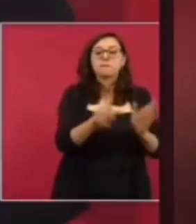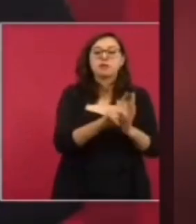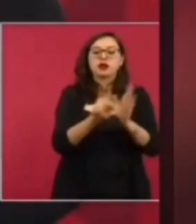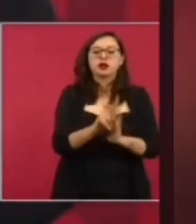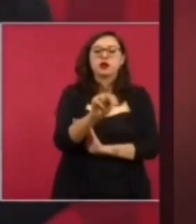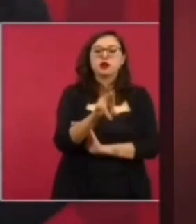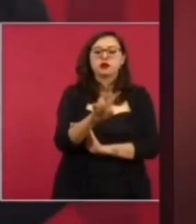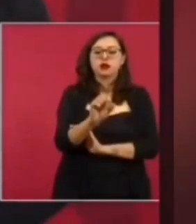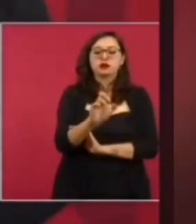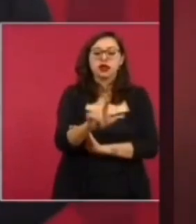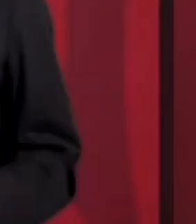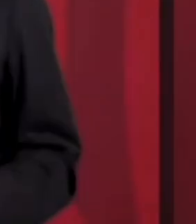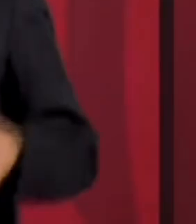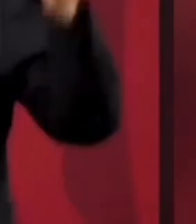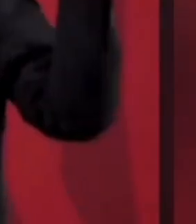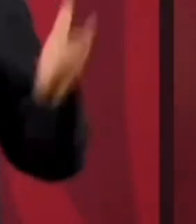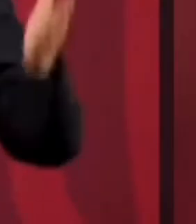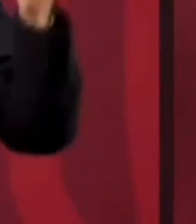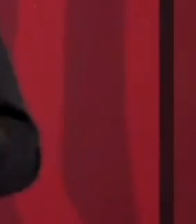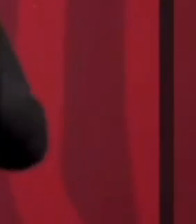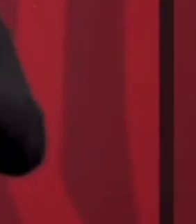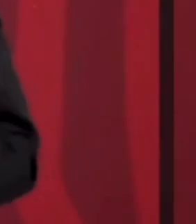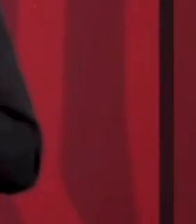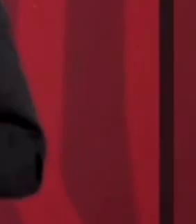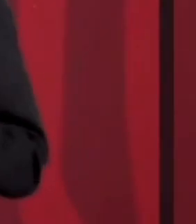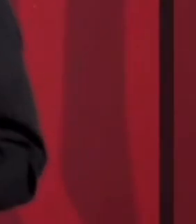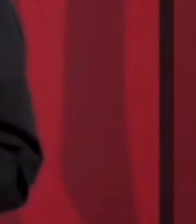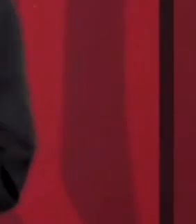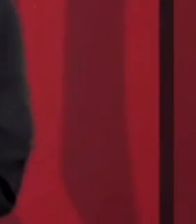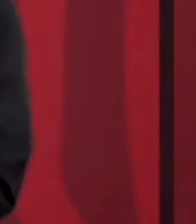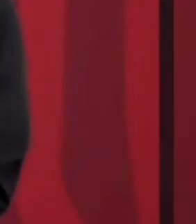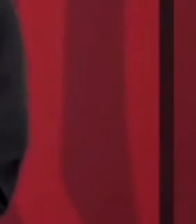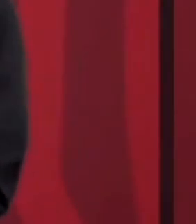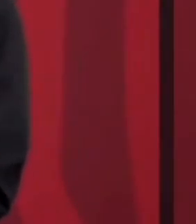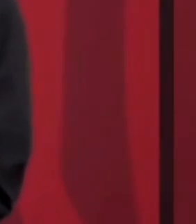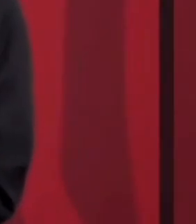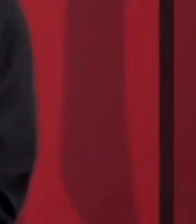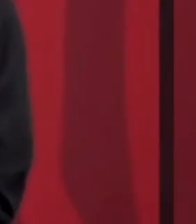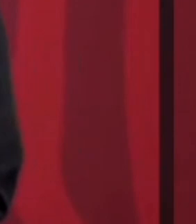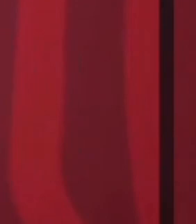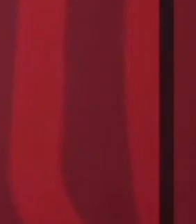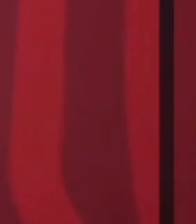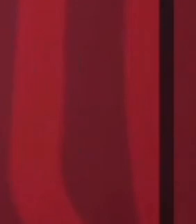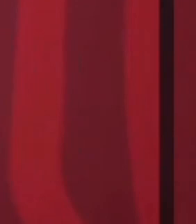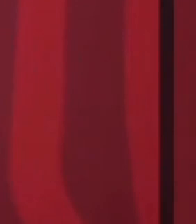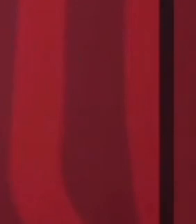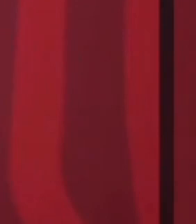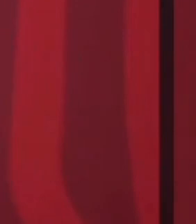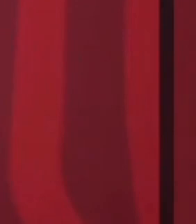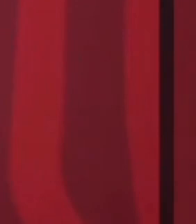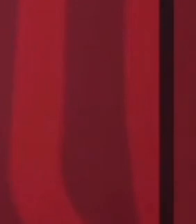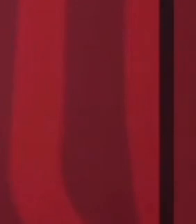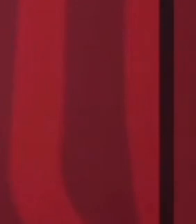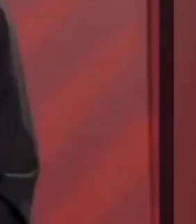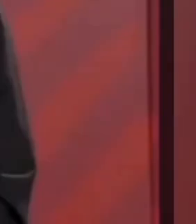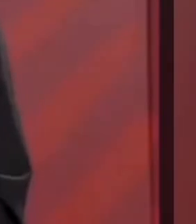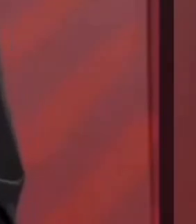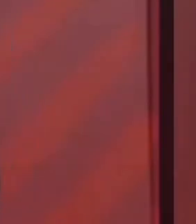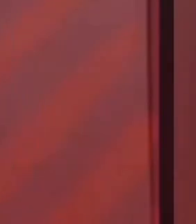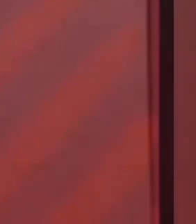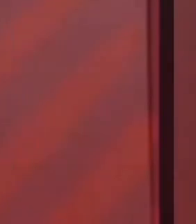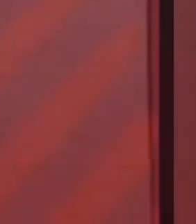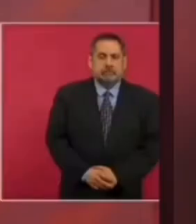No obstante, la columna no hablaba del mandatario tabasqueño, sino del jefe de Protección Civil de la